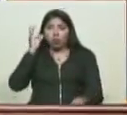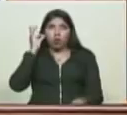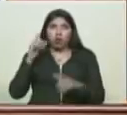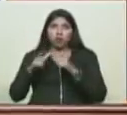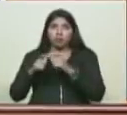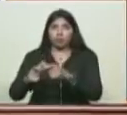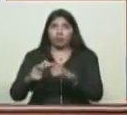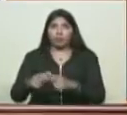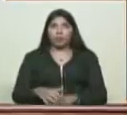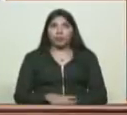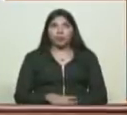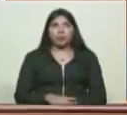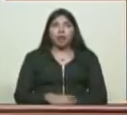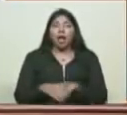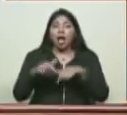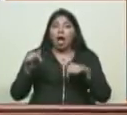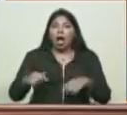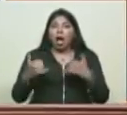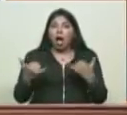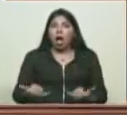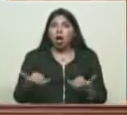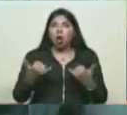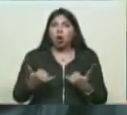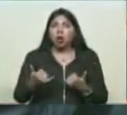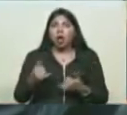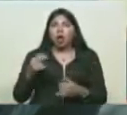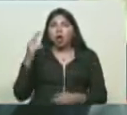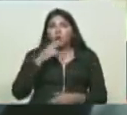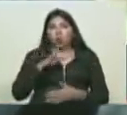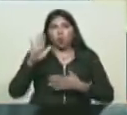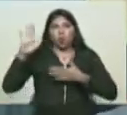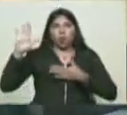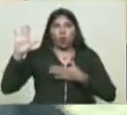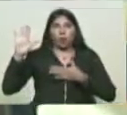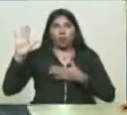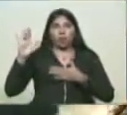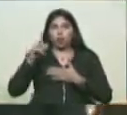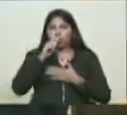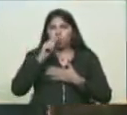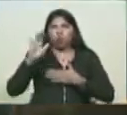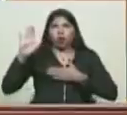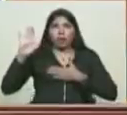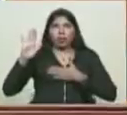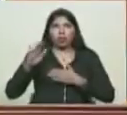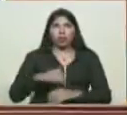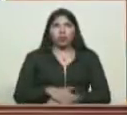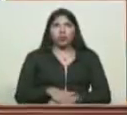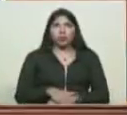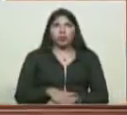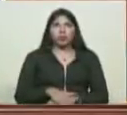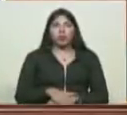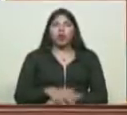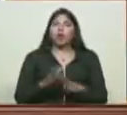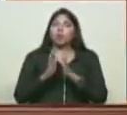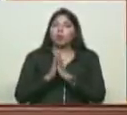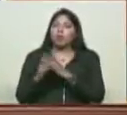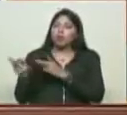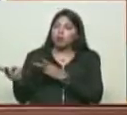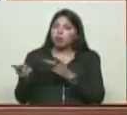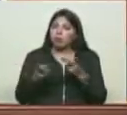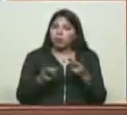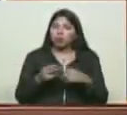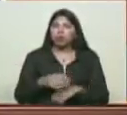a juramentar a la primera vicepresidenta de la Asamblea Nacional Constituyente. La invitamos para que